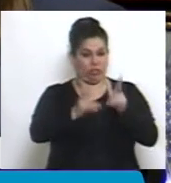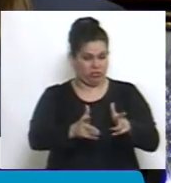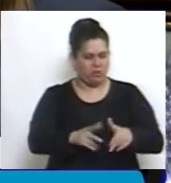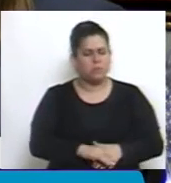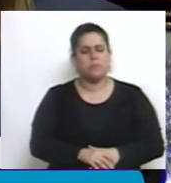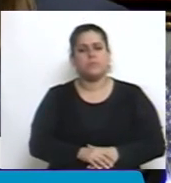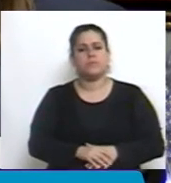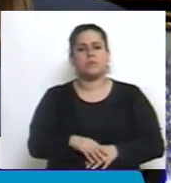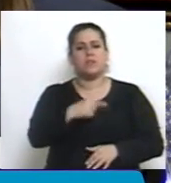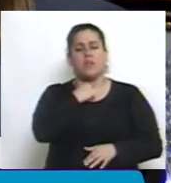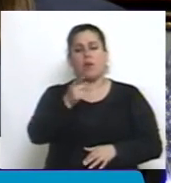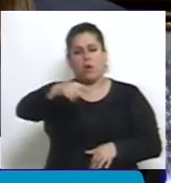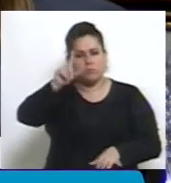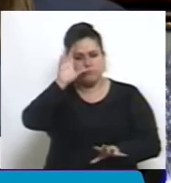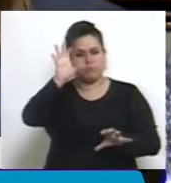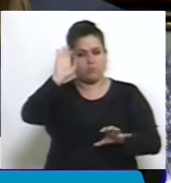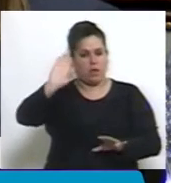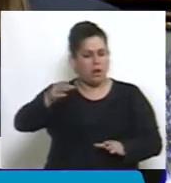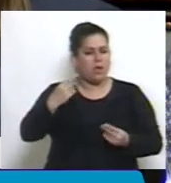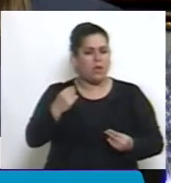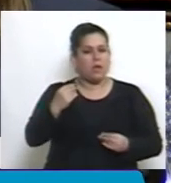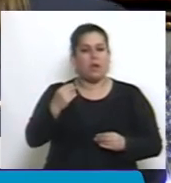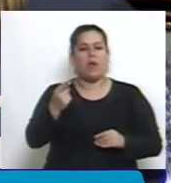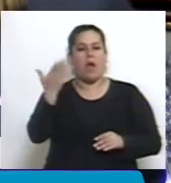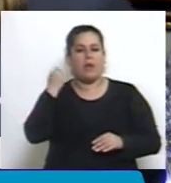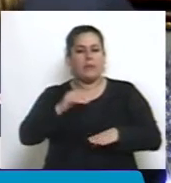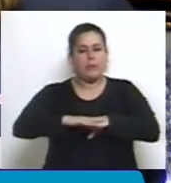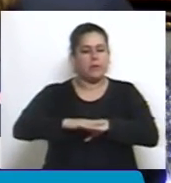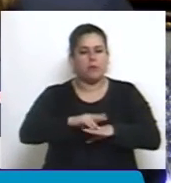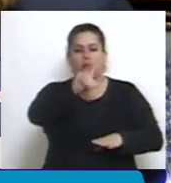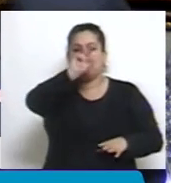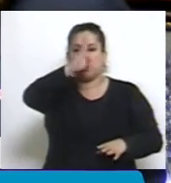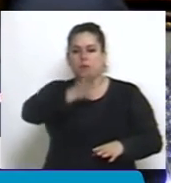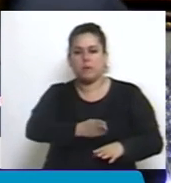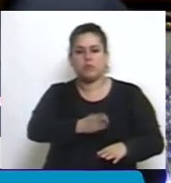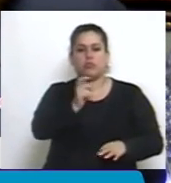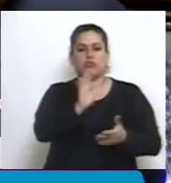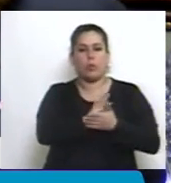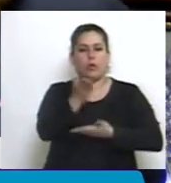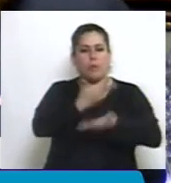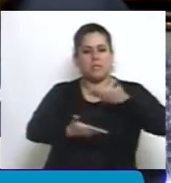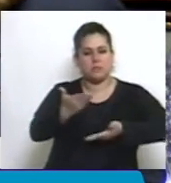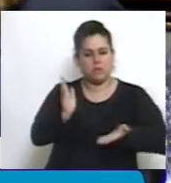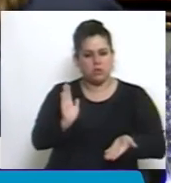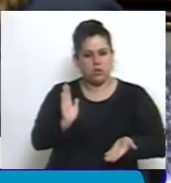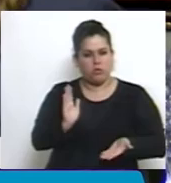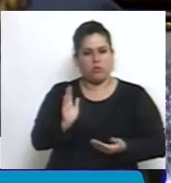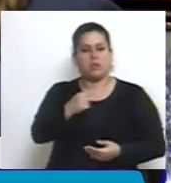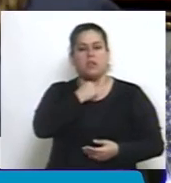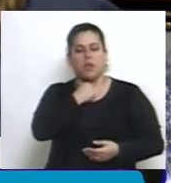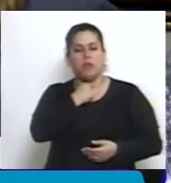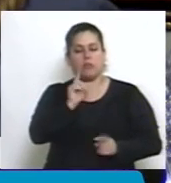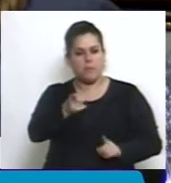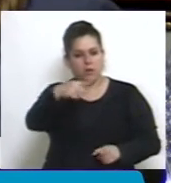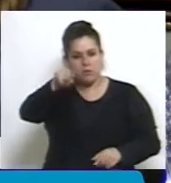quiero recordar el piso del 34% de coparticipación. Quiero